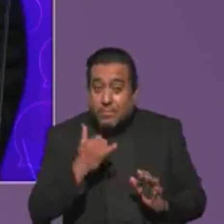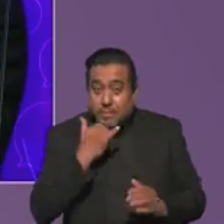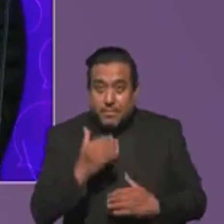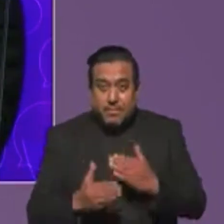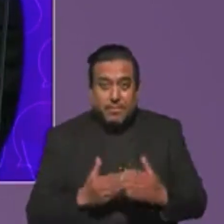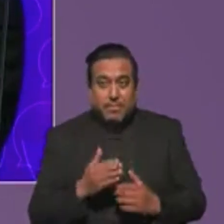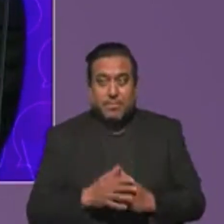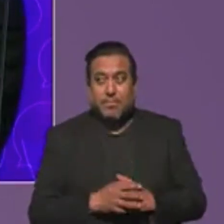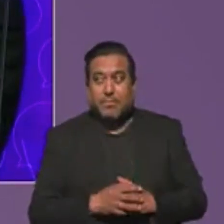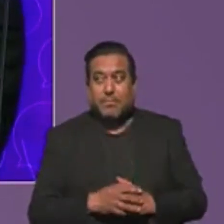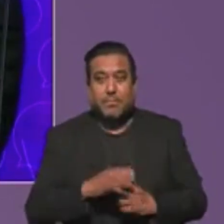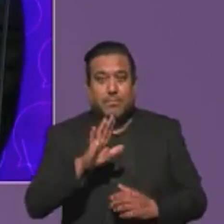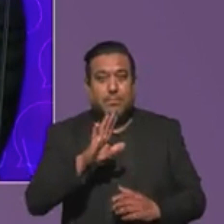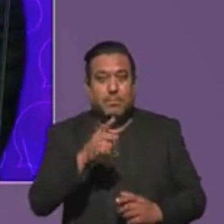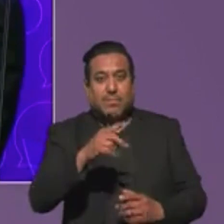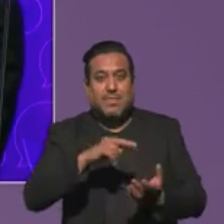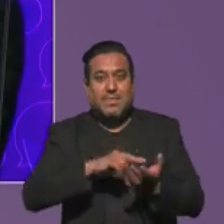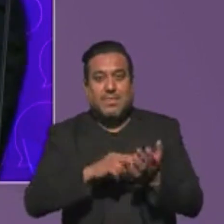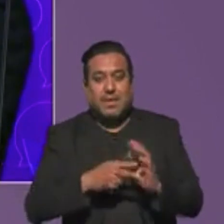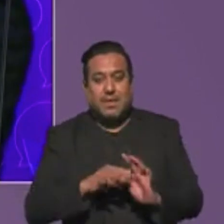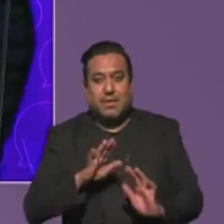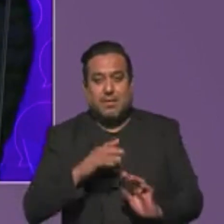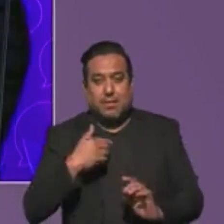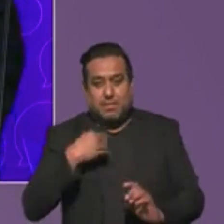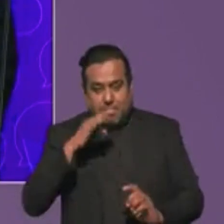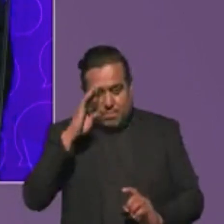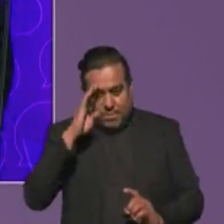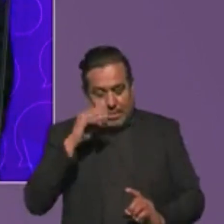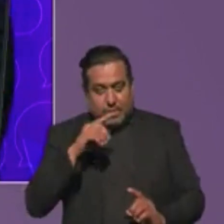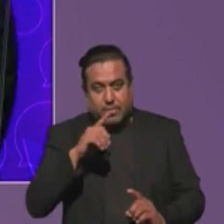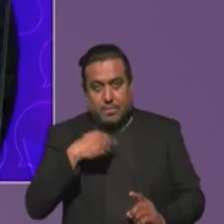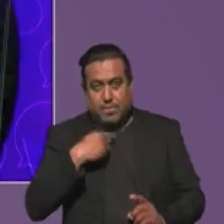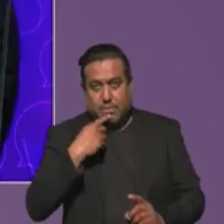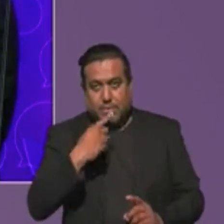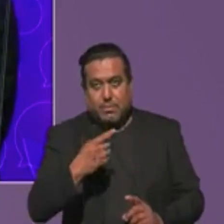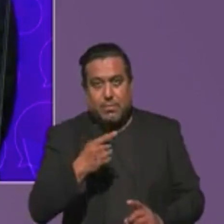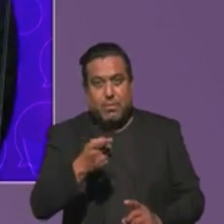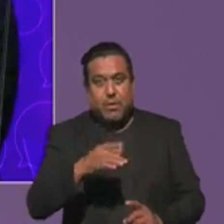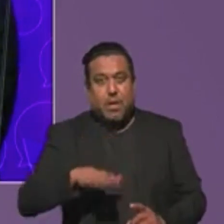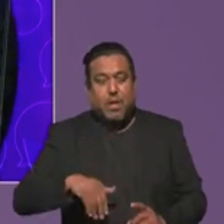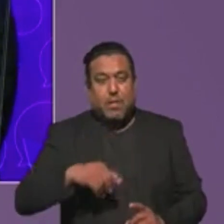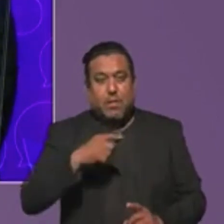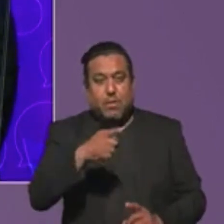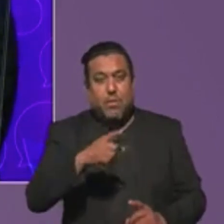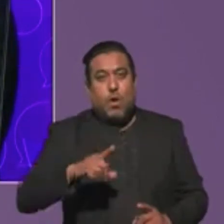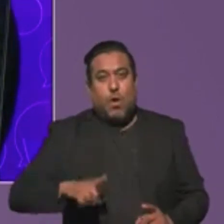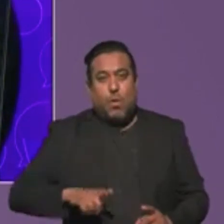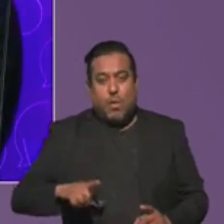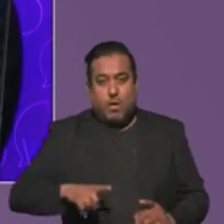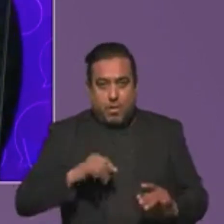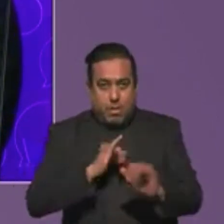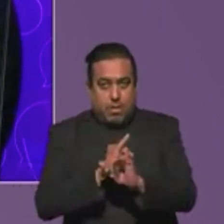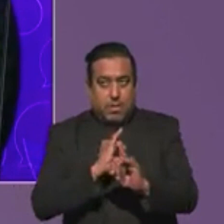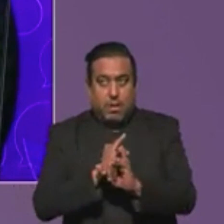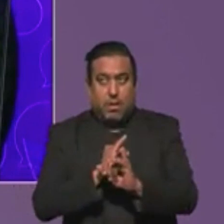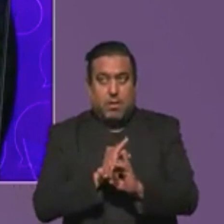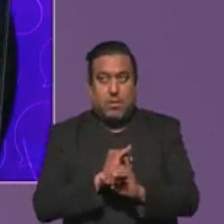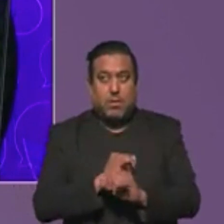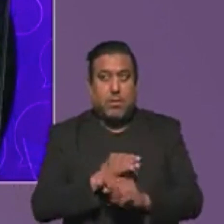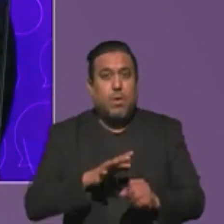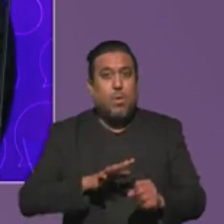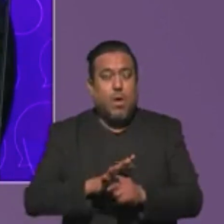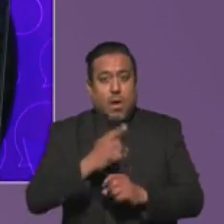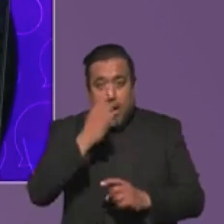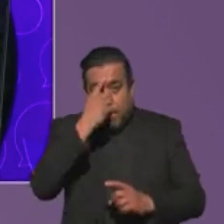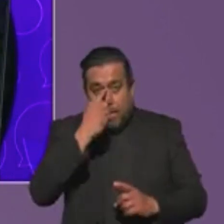fíes inje que a mí se me hace un tanto observable que mucho de los que depende de su gobierno en redes este sean perfiles